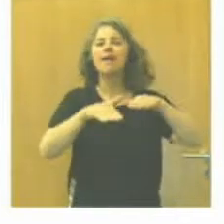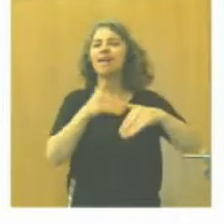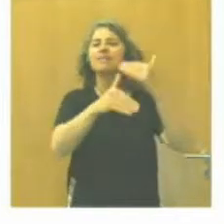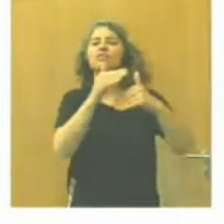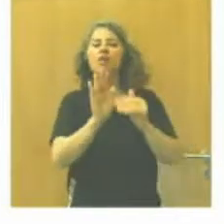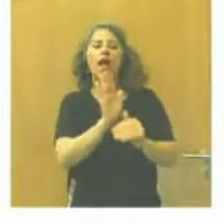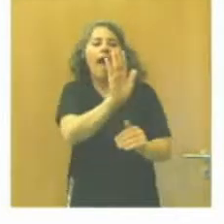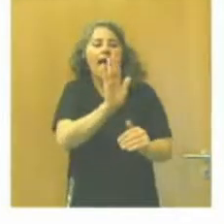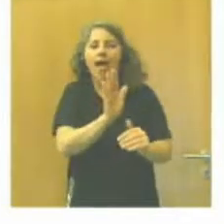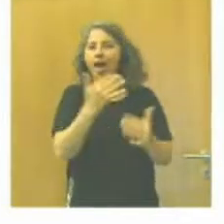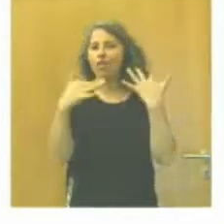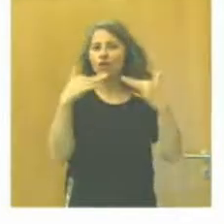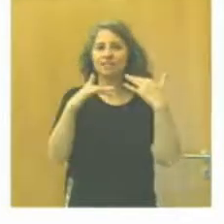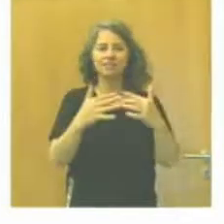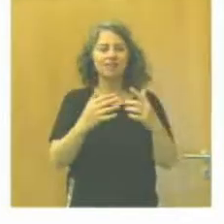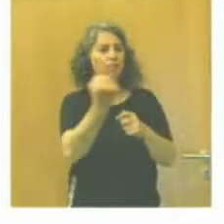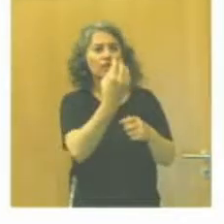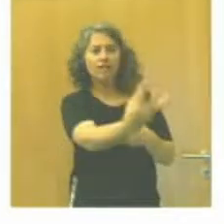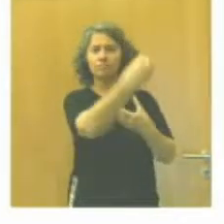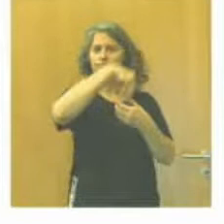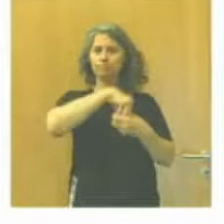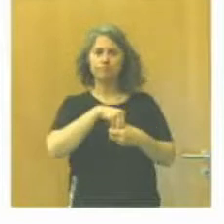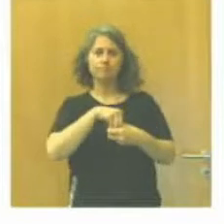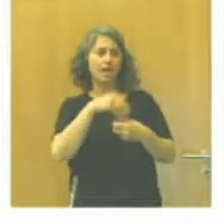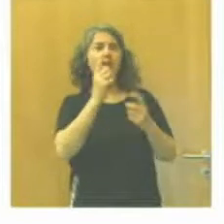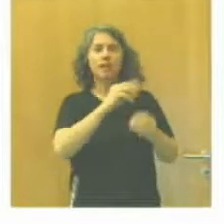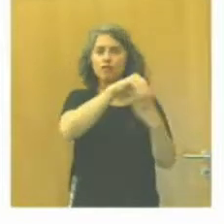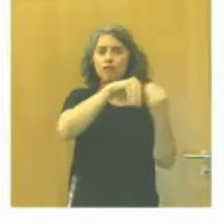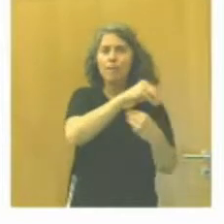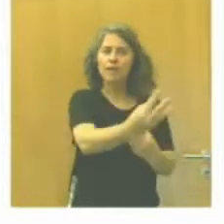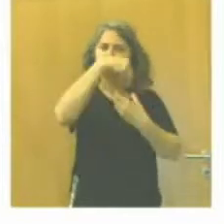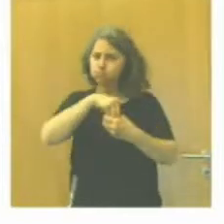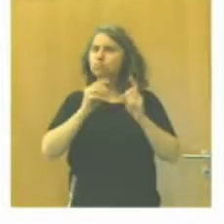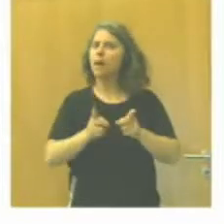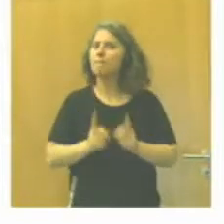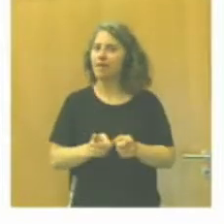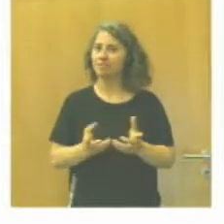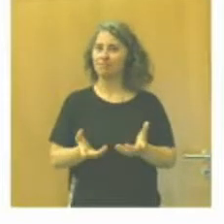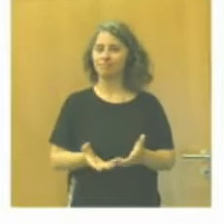y involucrar activamente a los jóvenes y sus cuidadores.